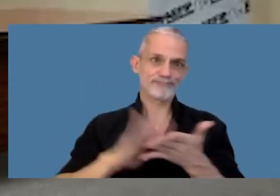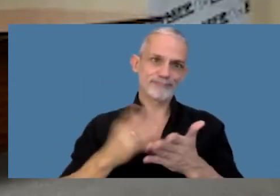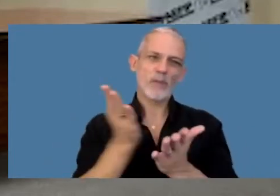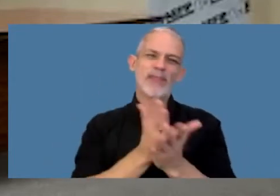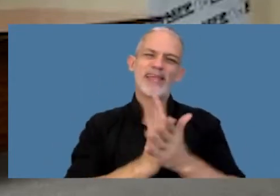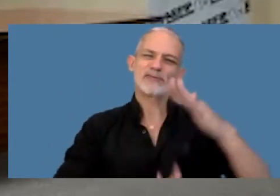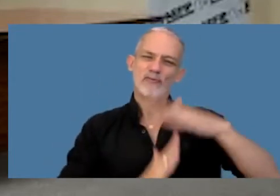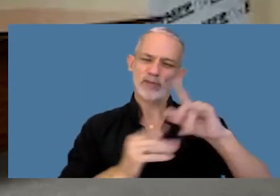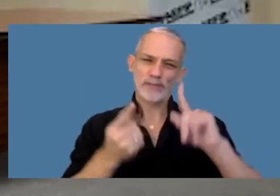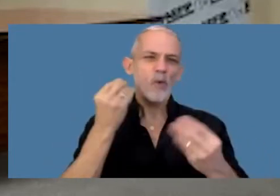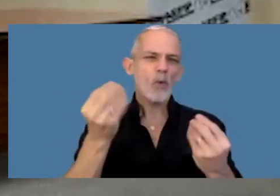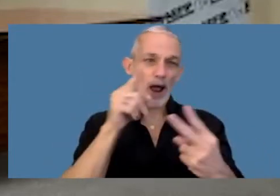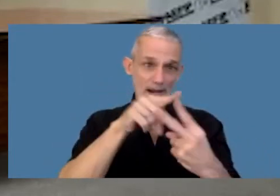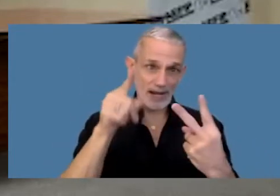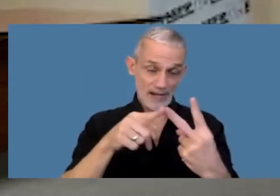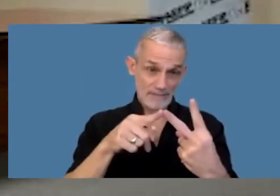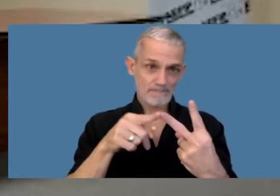fundamentales,